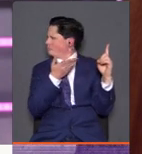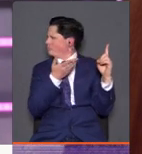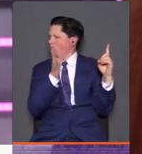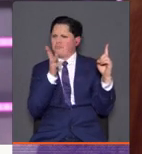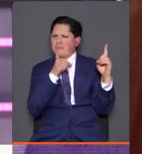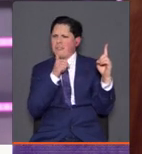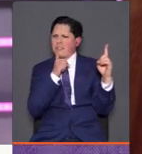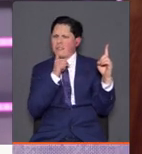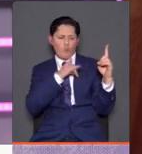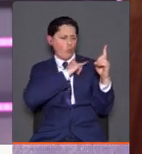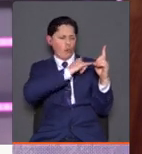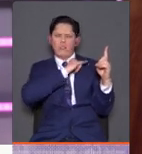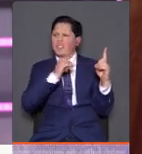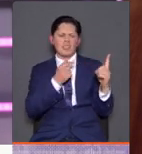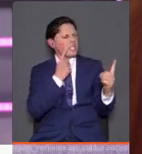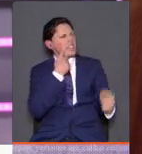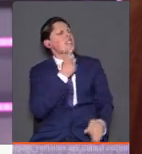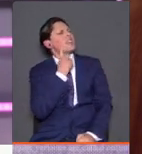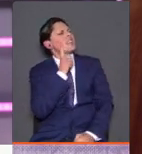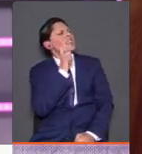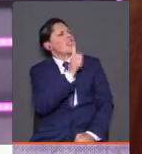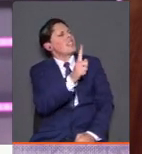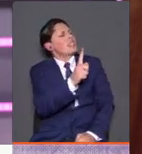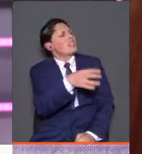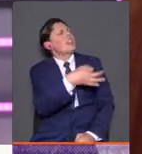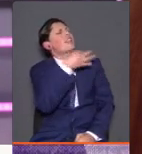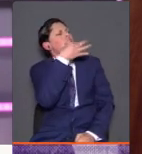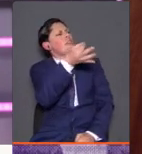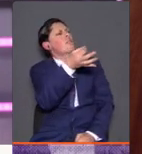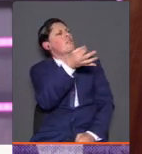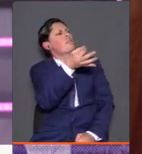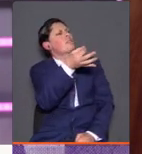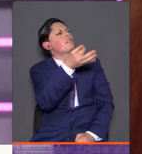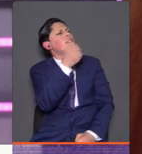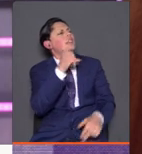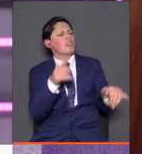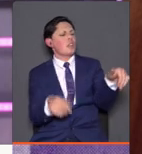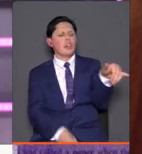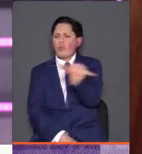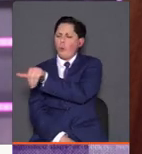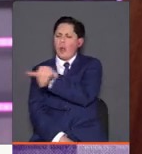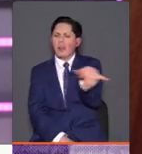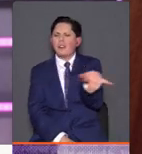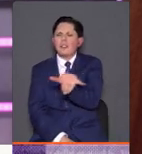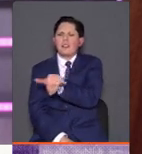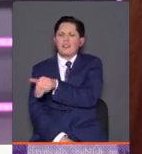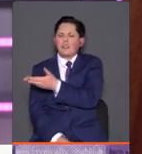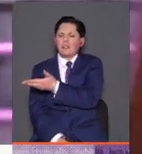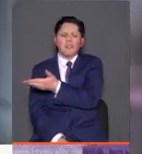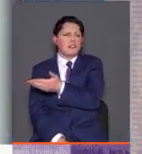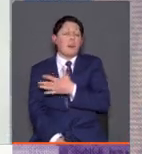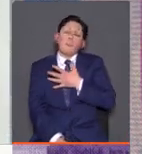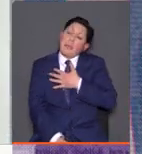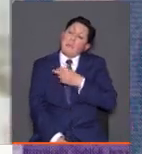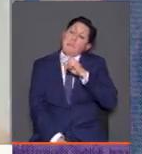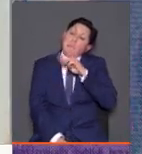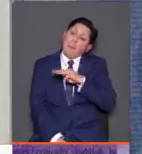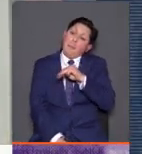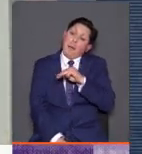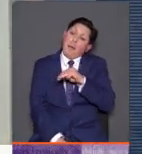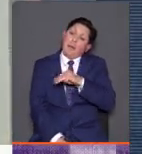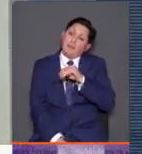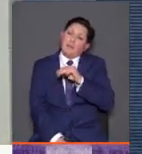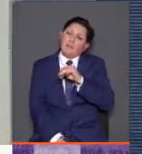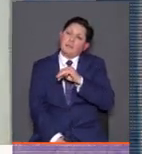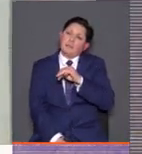uno, ¿quién le dijo a usted que viniera? Dice, no, dice, resulta que mi mamá y mi hermana me encuentran parecida. A Don